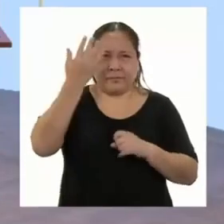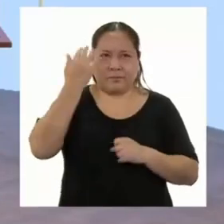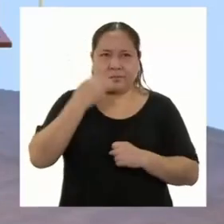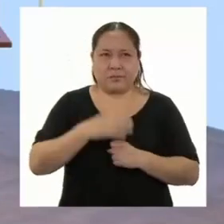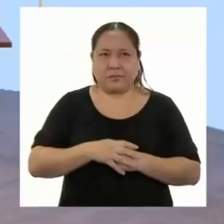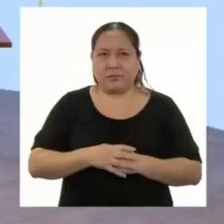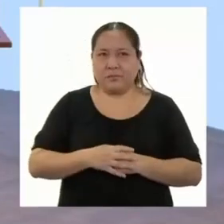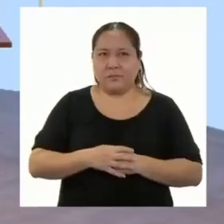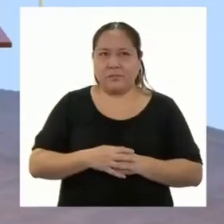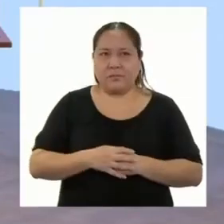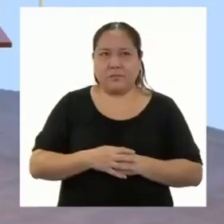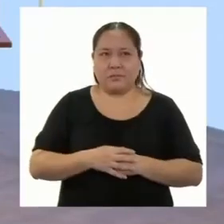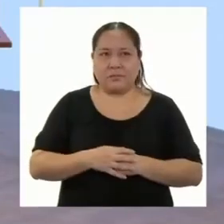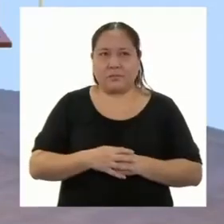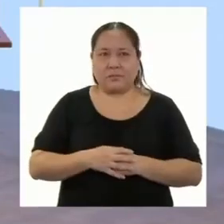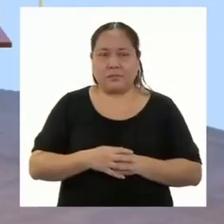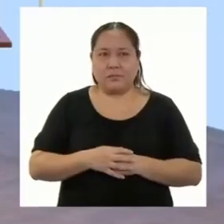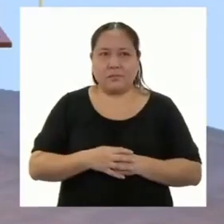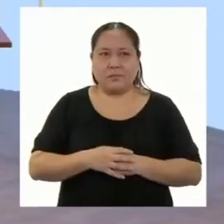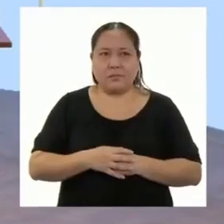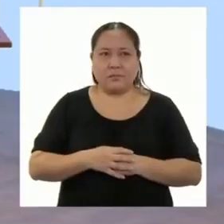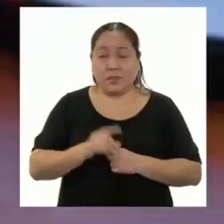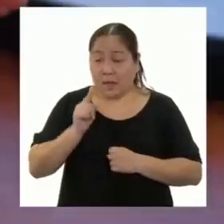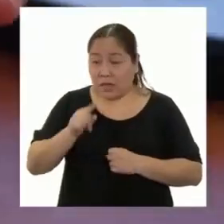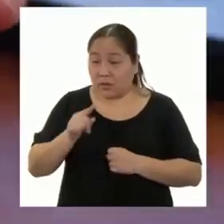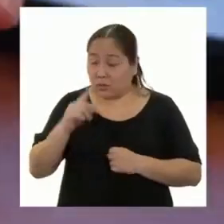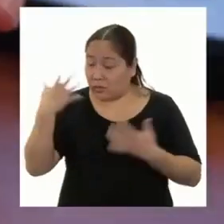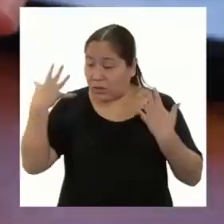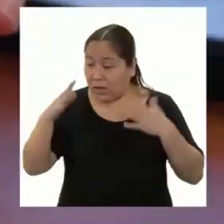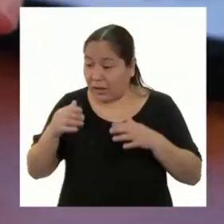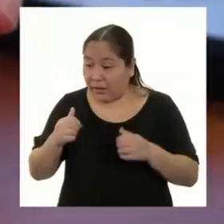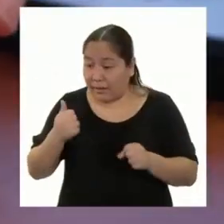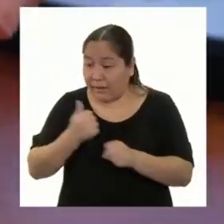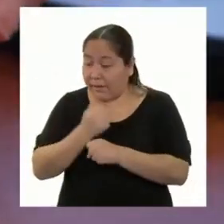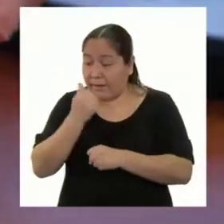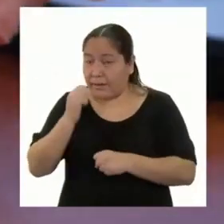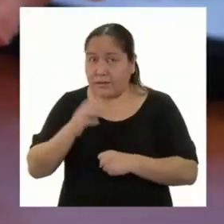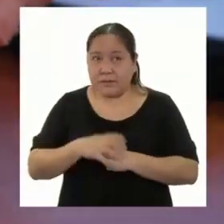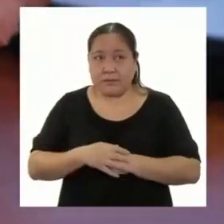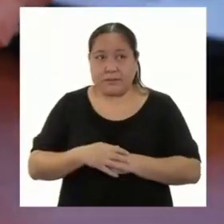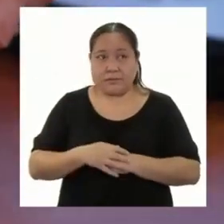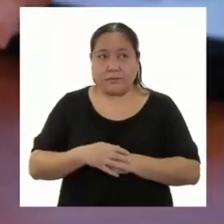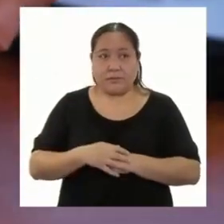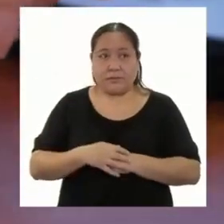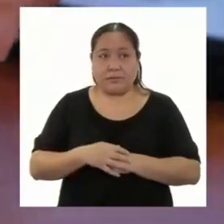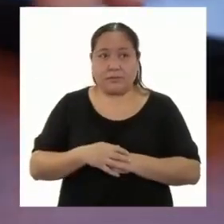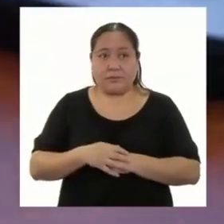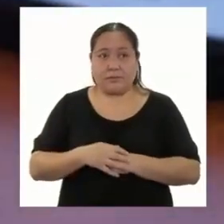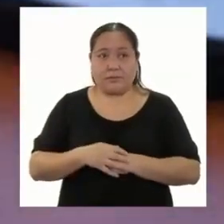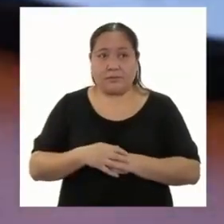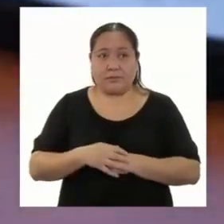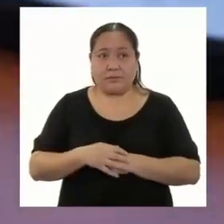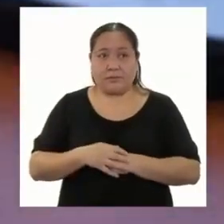no, bien, te lo has ganado.